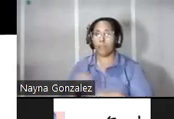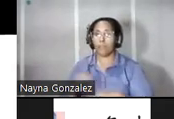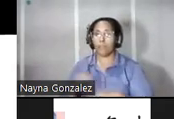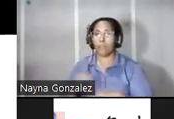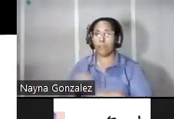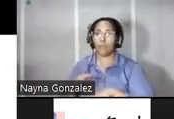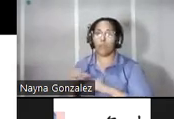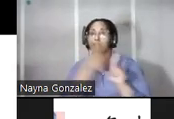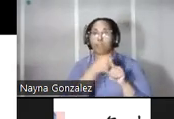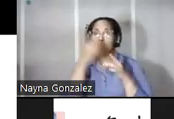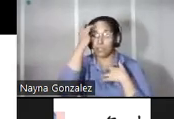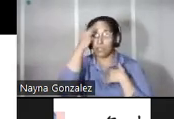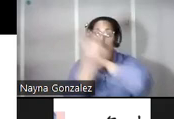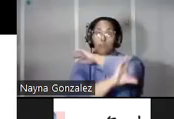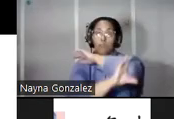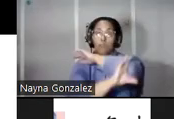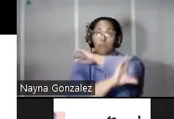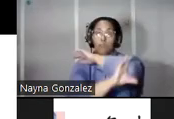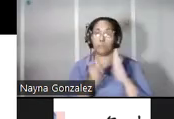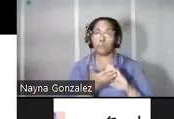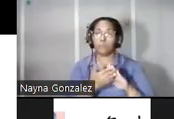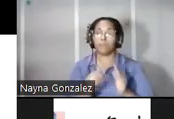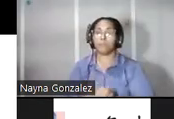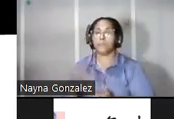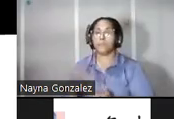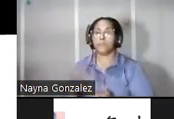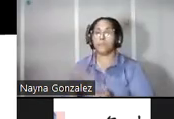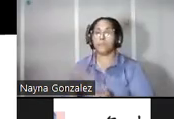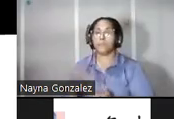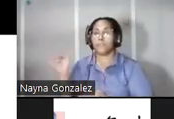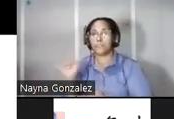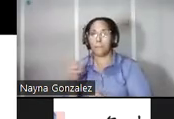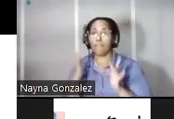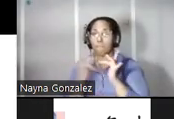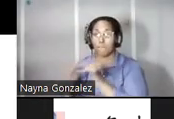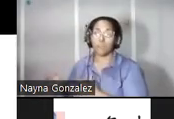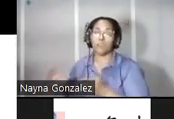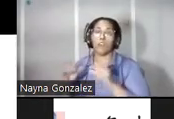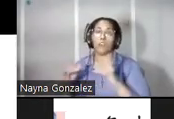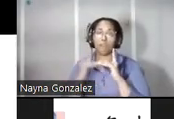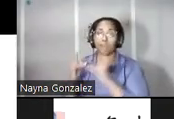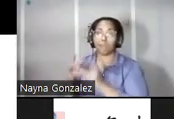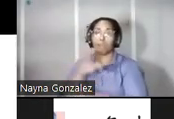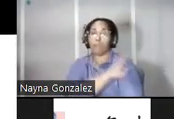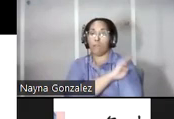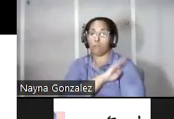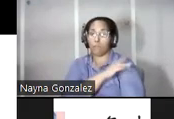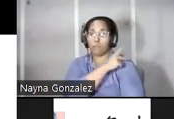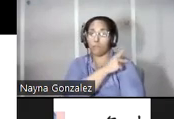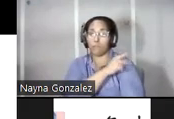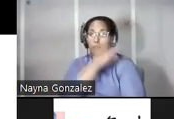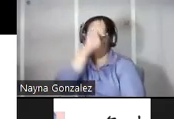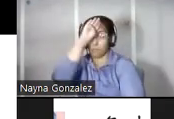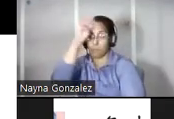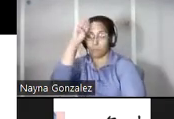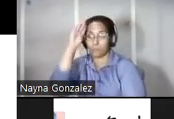enfermedad en nuestros campos y pueblos. Era evidente que hacían falta más camas, más hospitales para